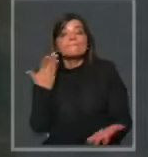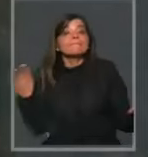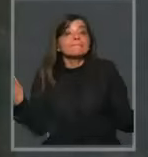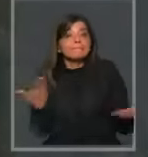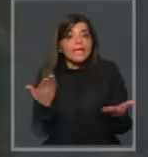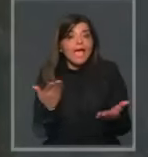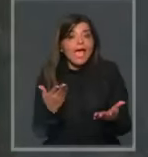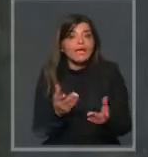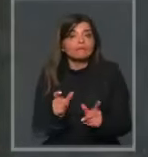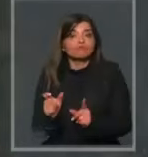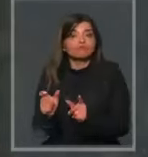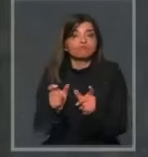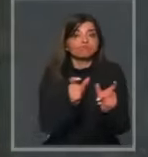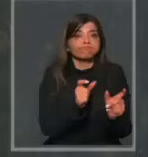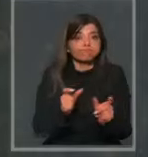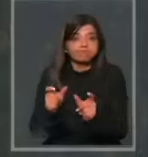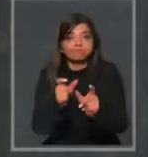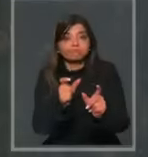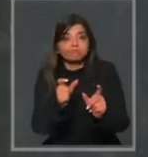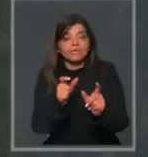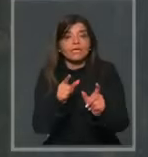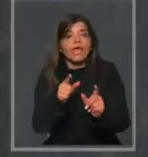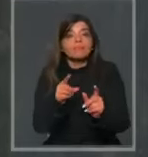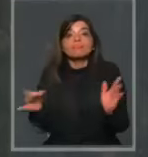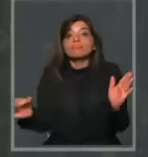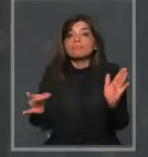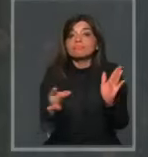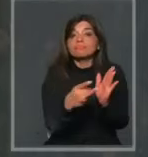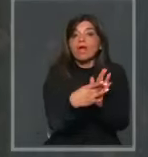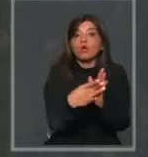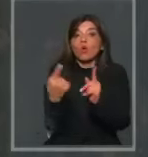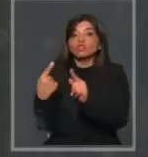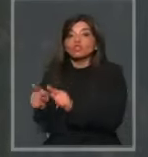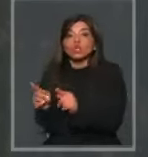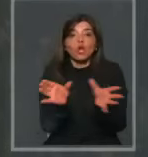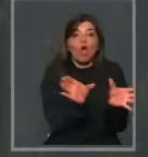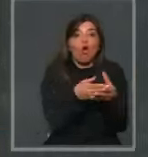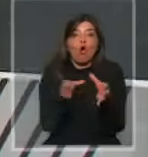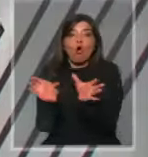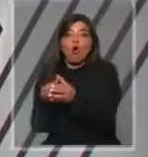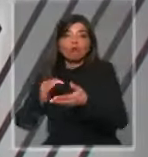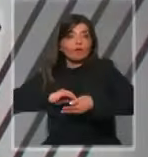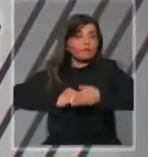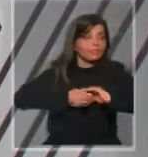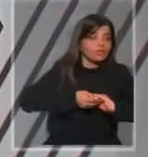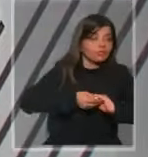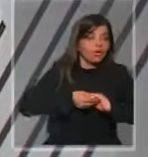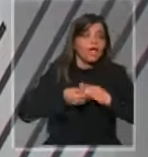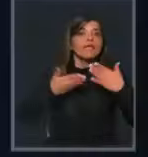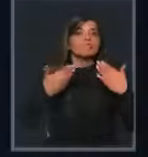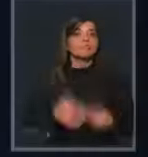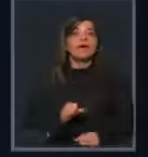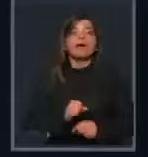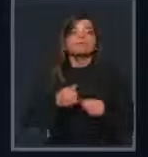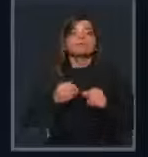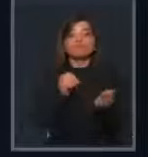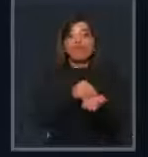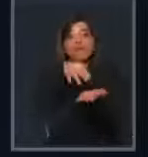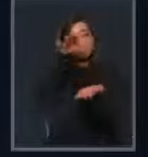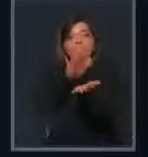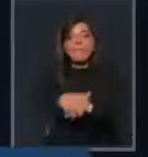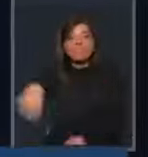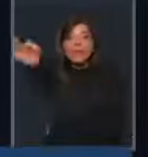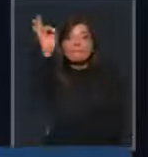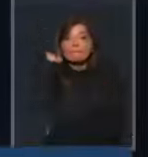vista de la persecución delictual de otras organizaciones que han estado operando. Y ya está confirmada la fecha para la audiencia